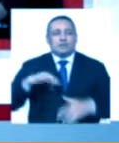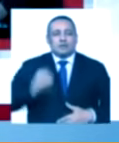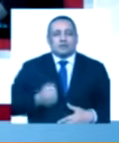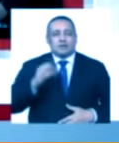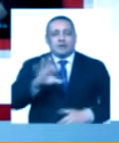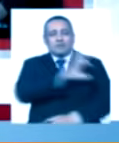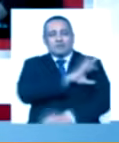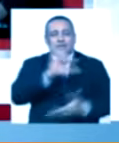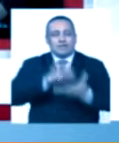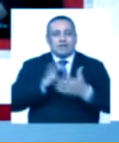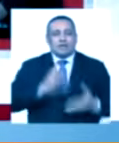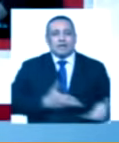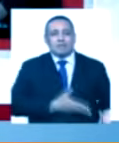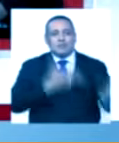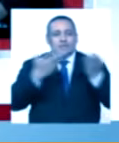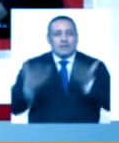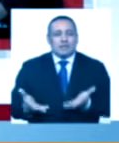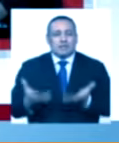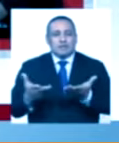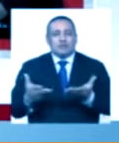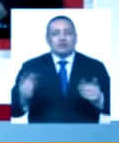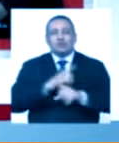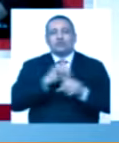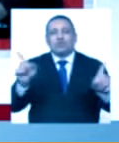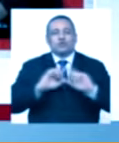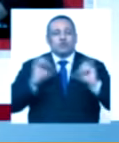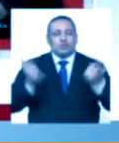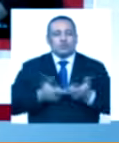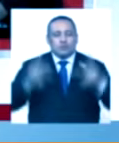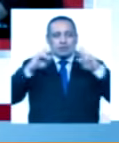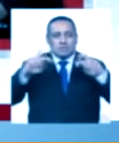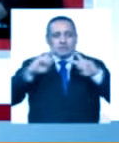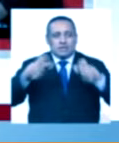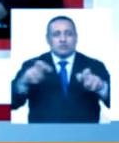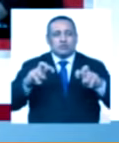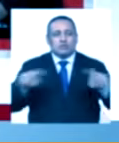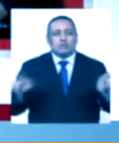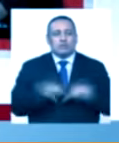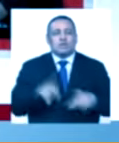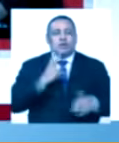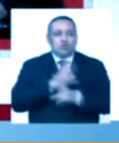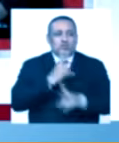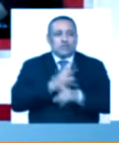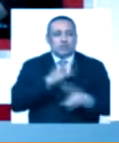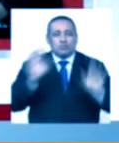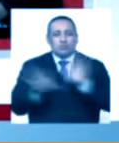fiscal ha sido invitada. No es comisión investigadora,